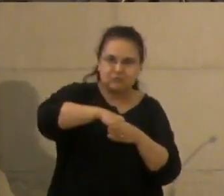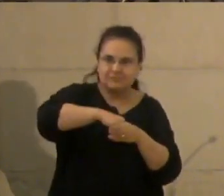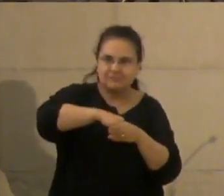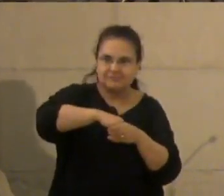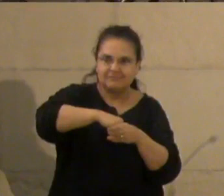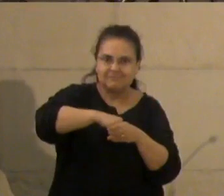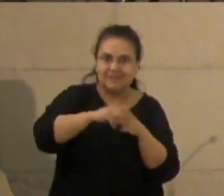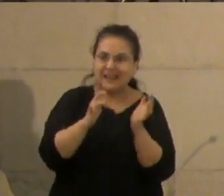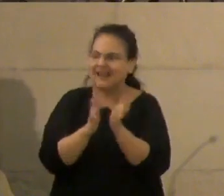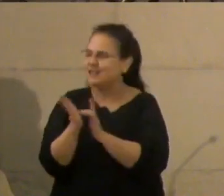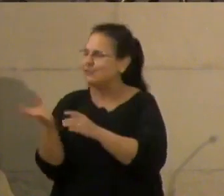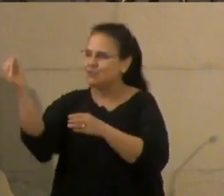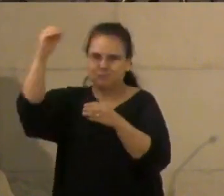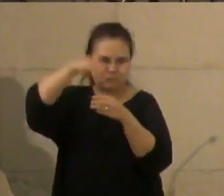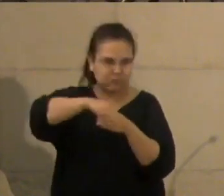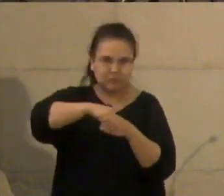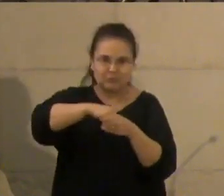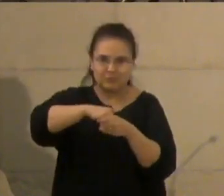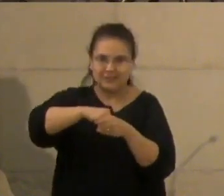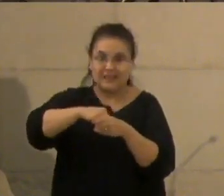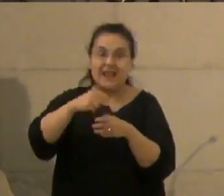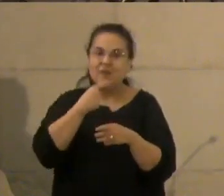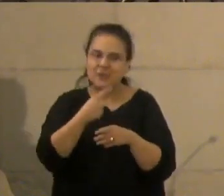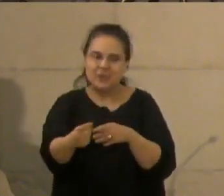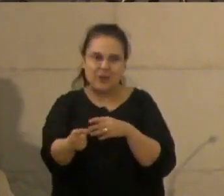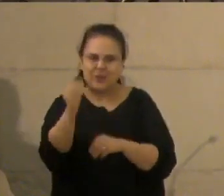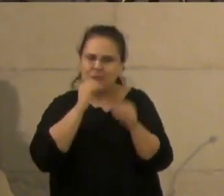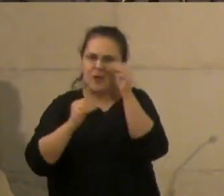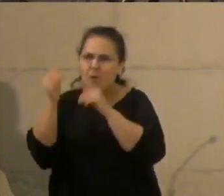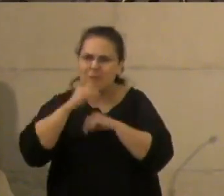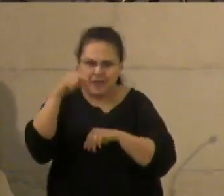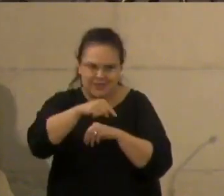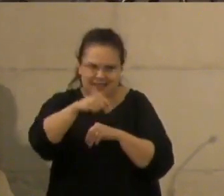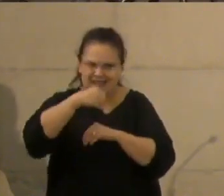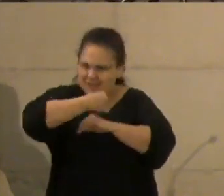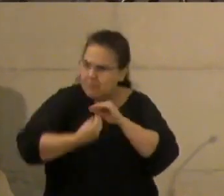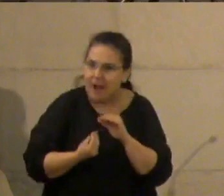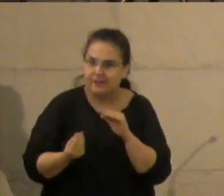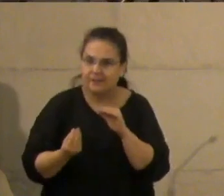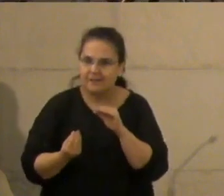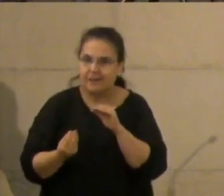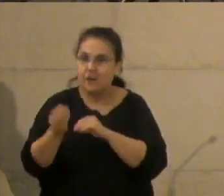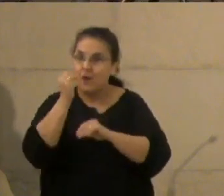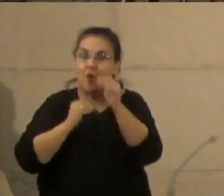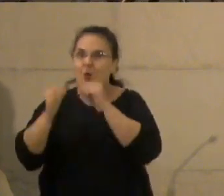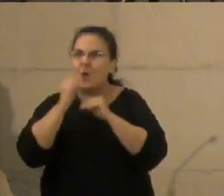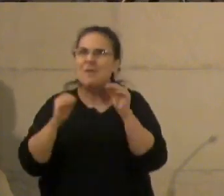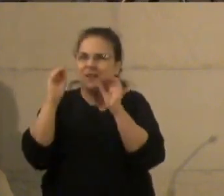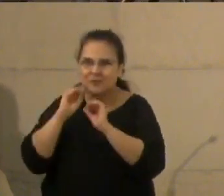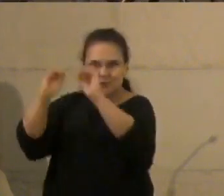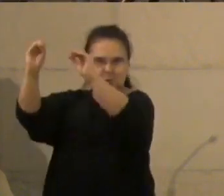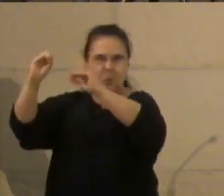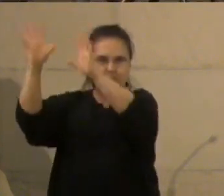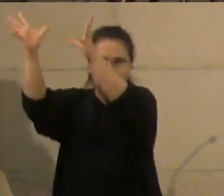Él. Comer este pan, comer a todo Jesús, comer su palabra, su persona, sus